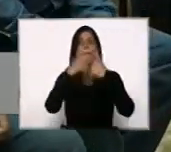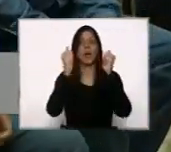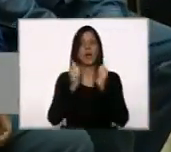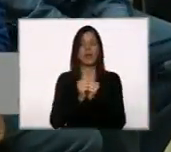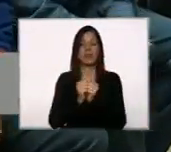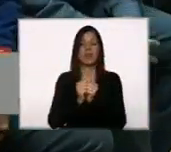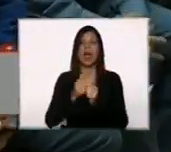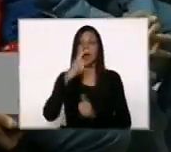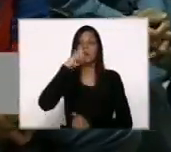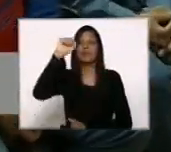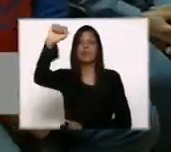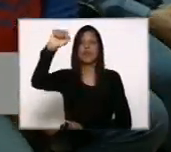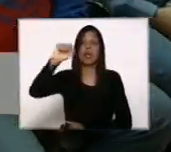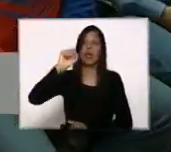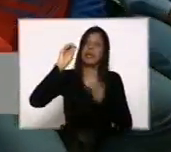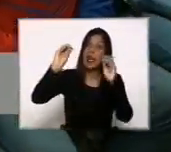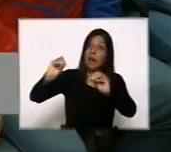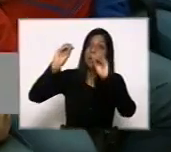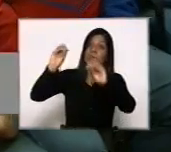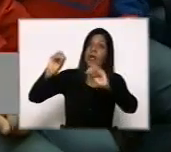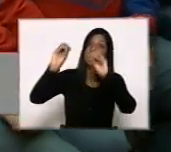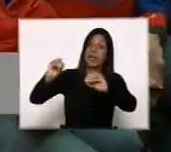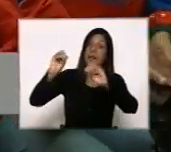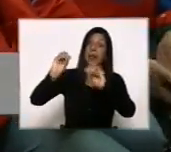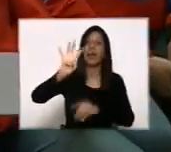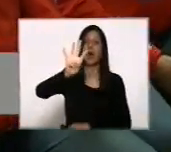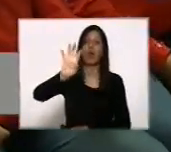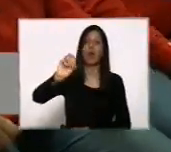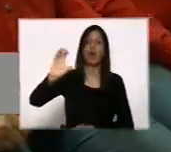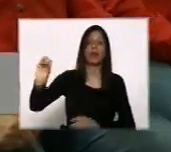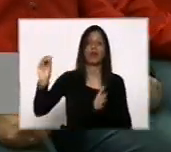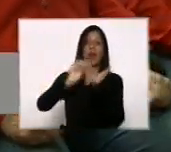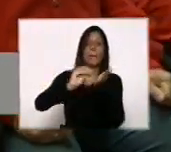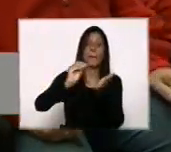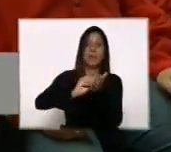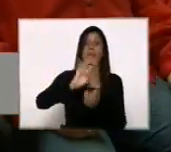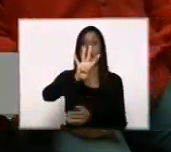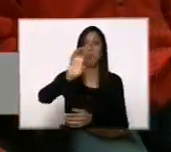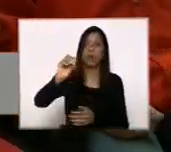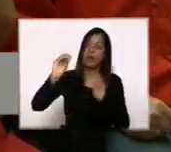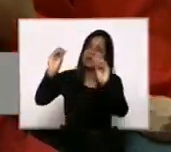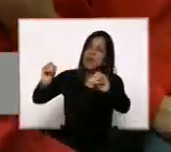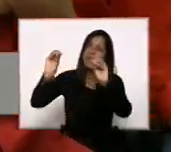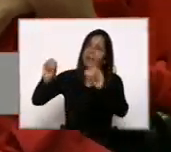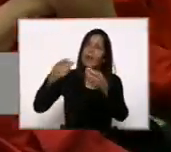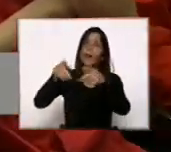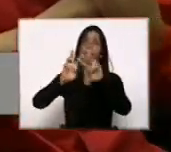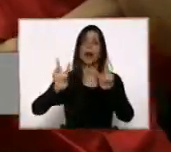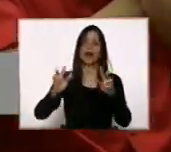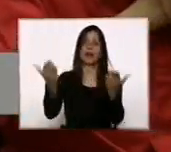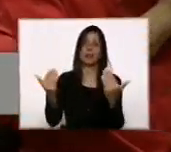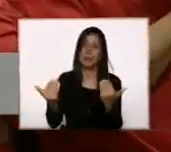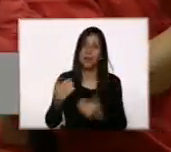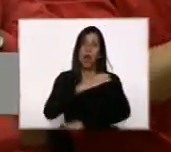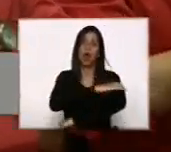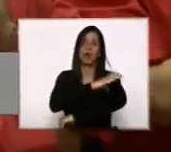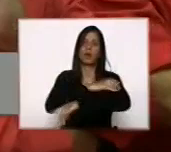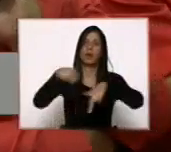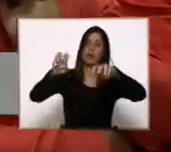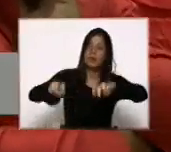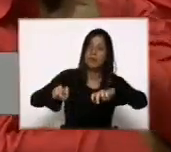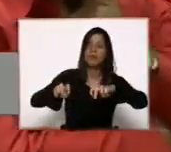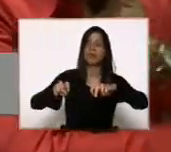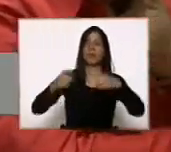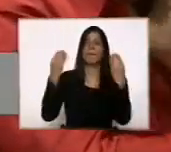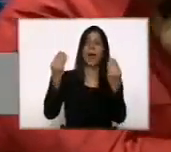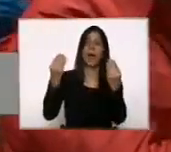llamados ha hecho el presidente constitucional Nicolás Maduro al diálogo. ¿Para qué? Para trabajar por la paz de este